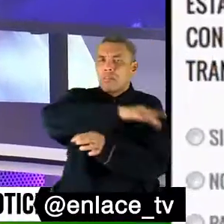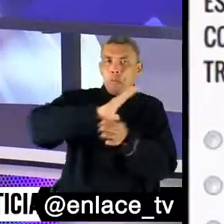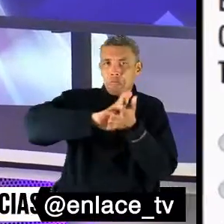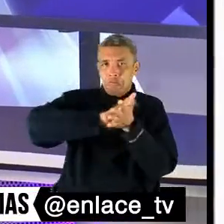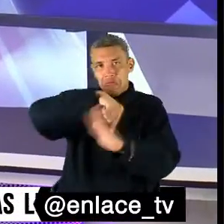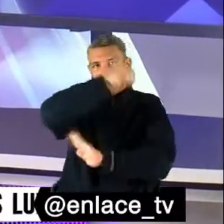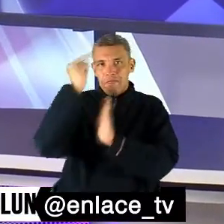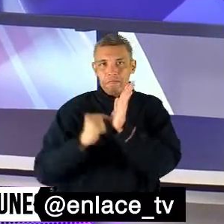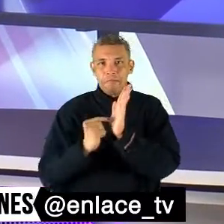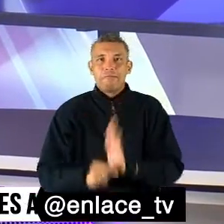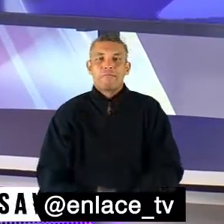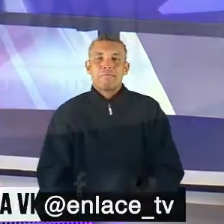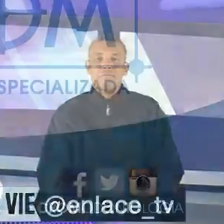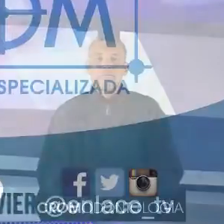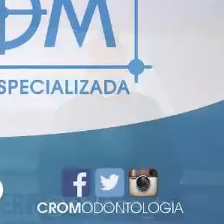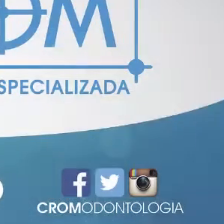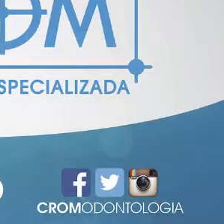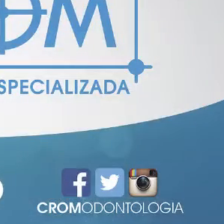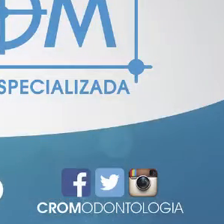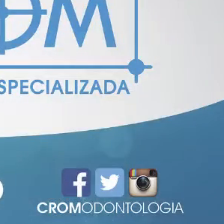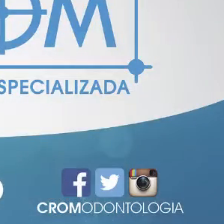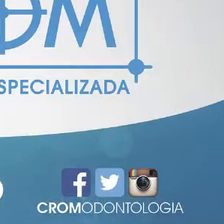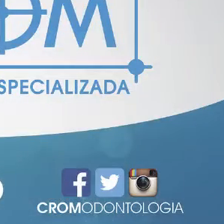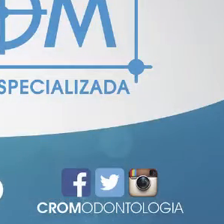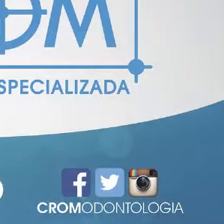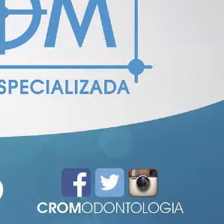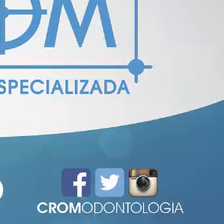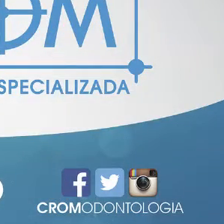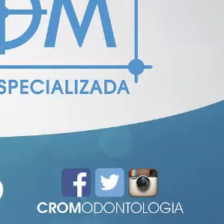veraz. Y al mal tiempo, buena cara. Desde